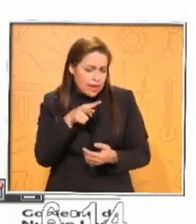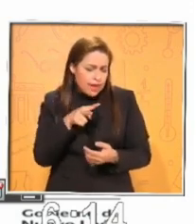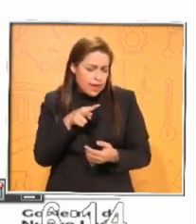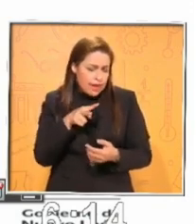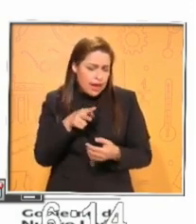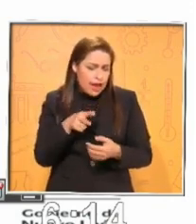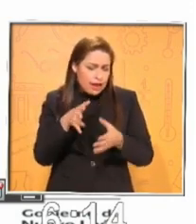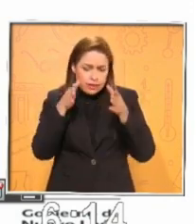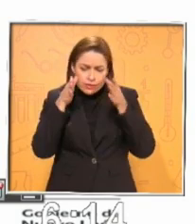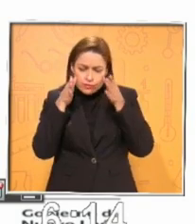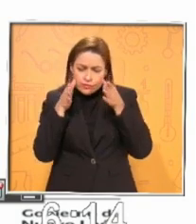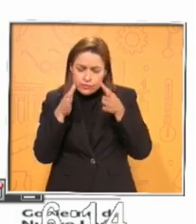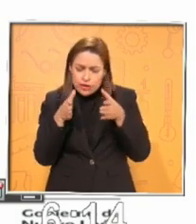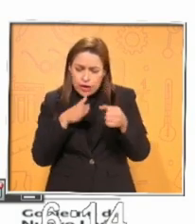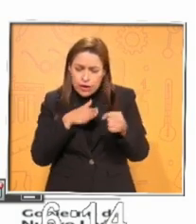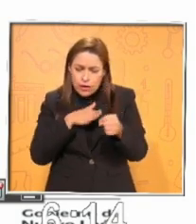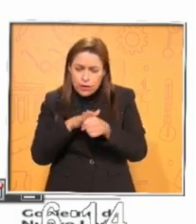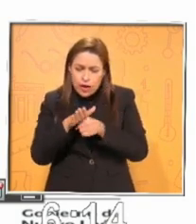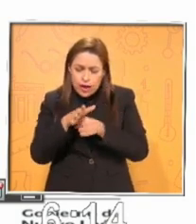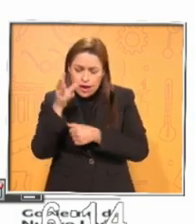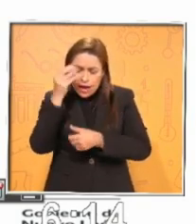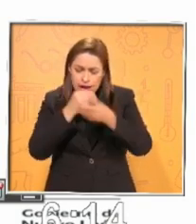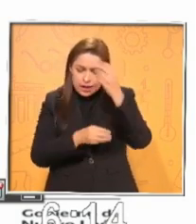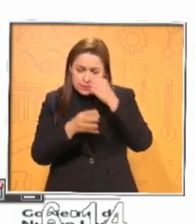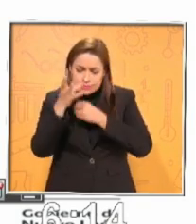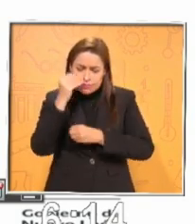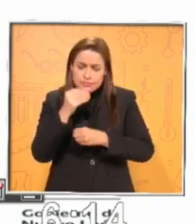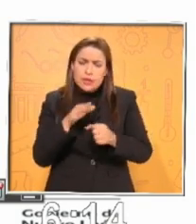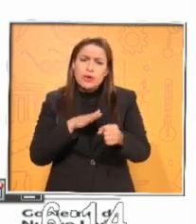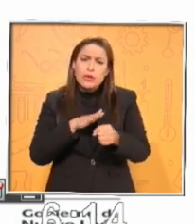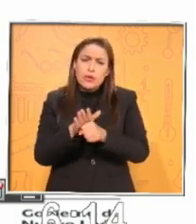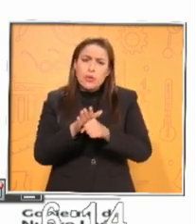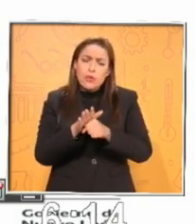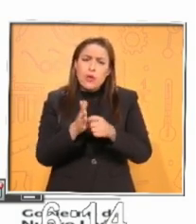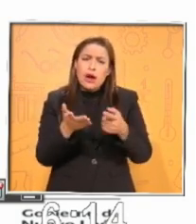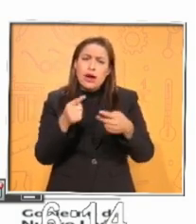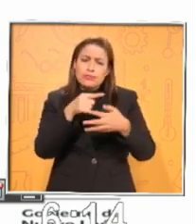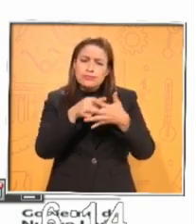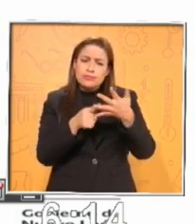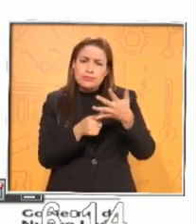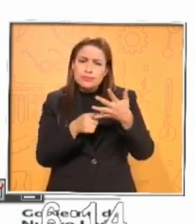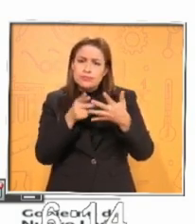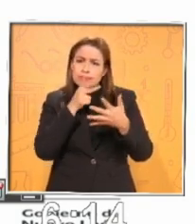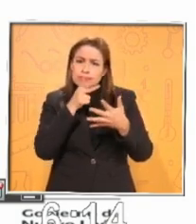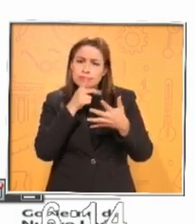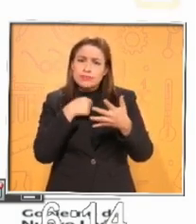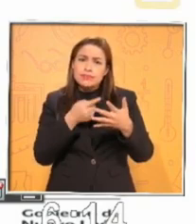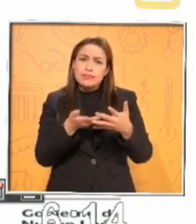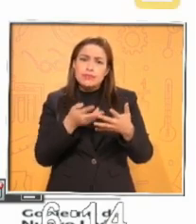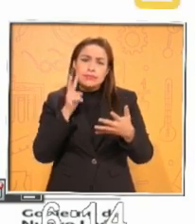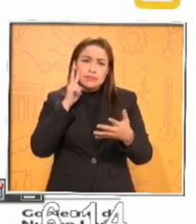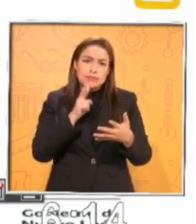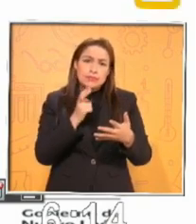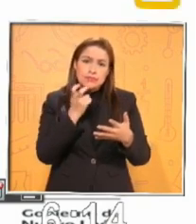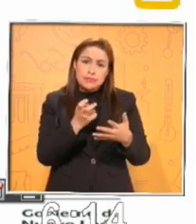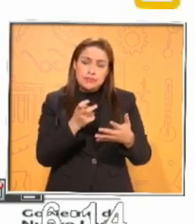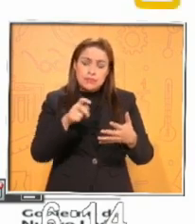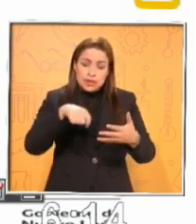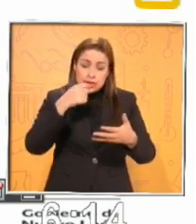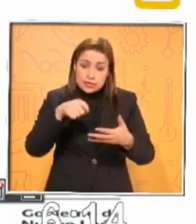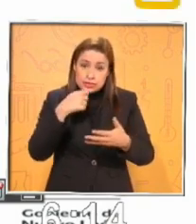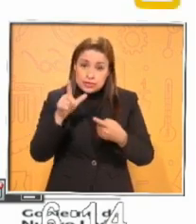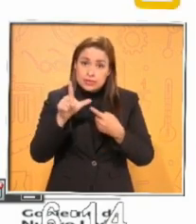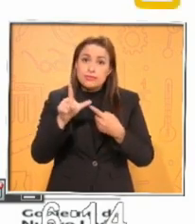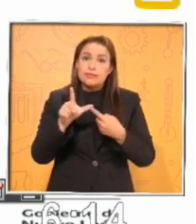checar qué aprendizajes, qué contenidos y qué palabras son las que aparecen en esta sopa de